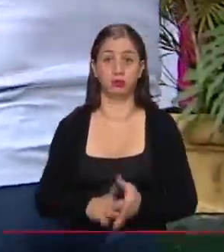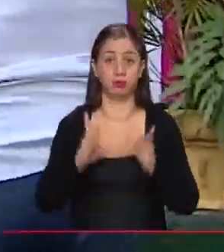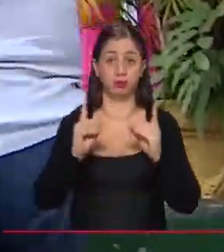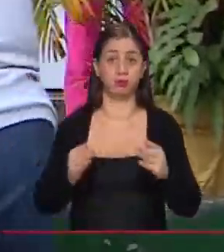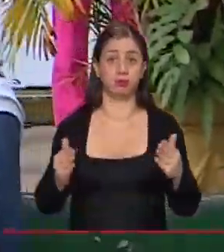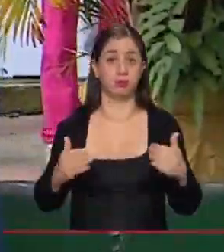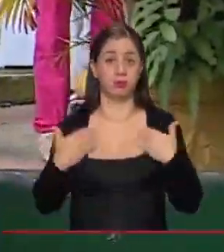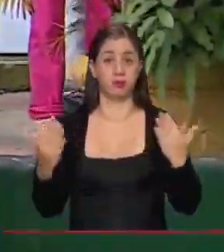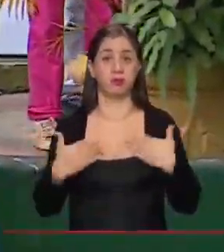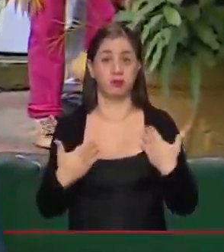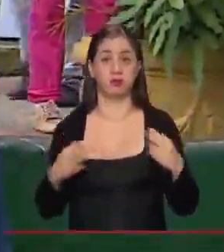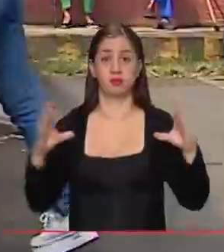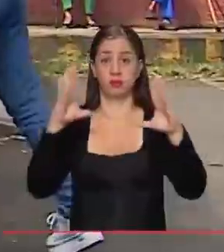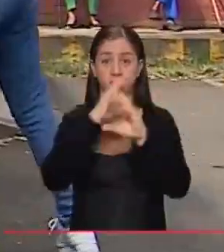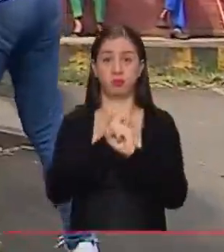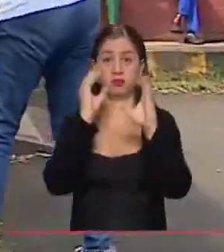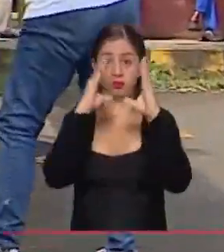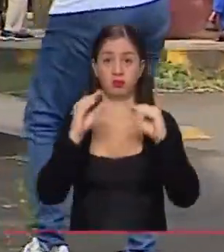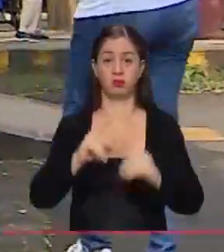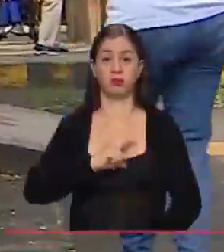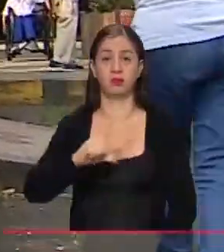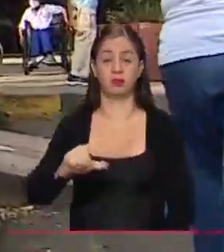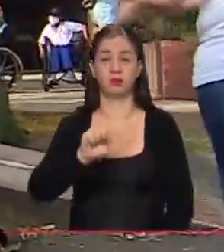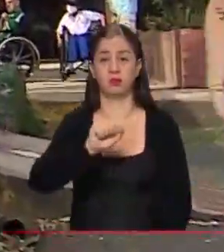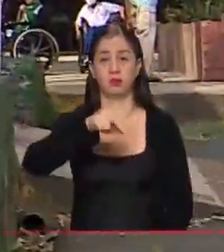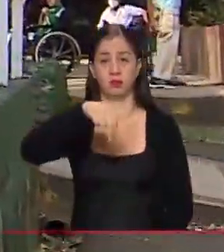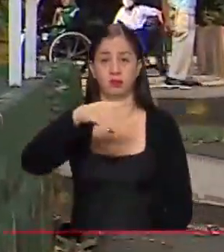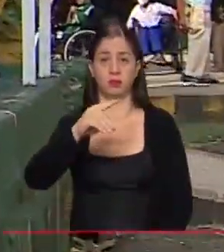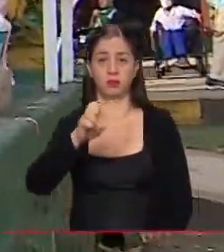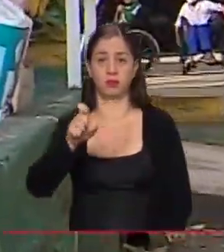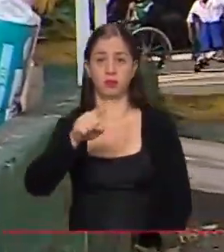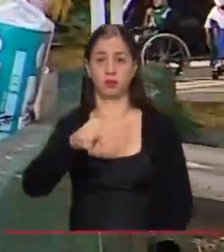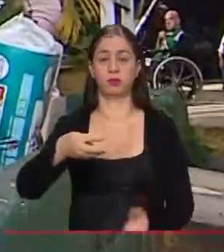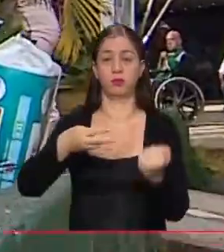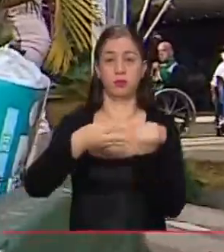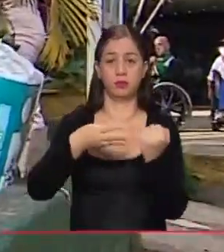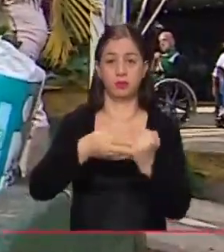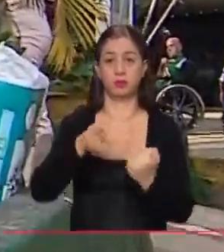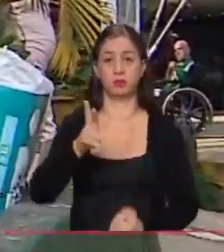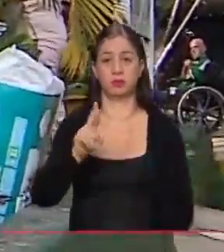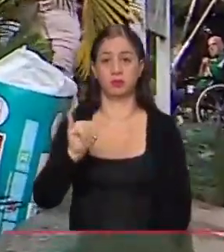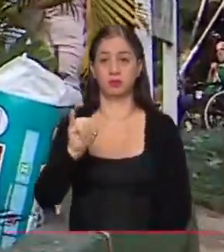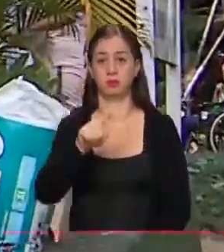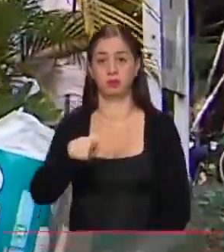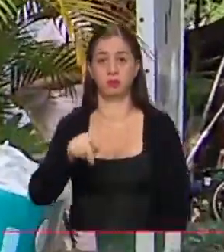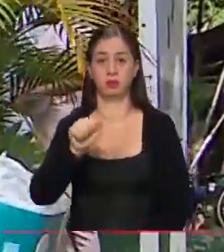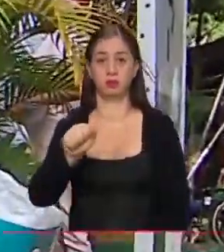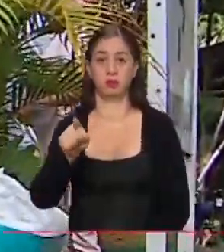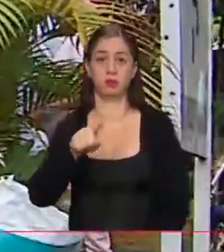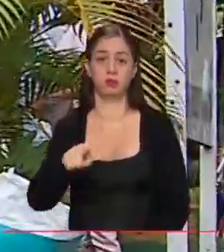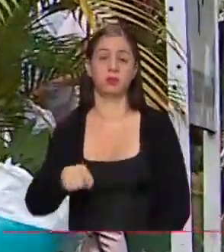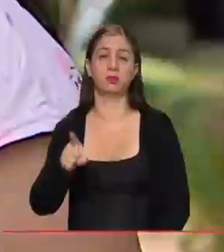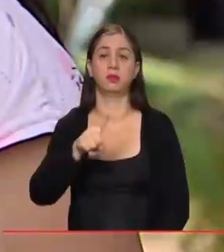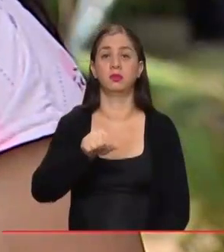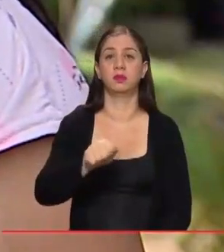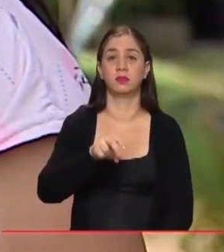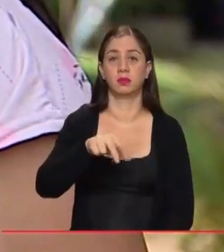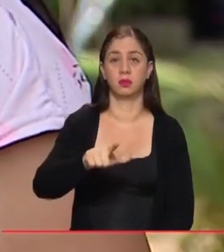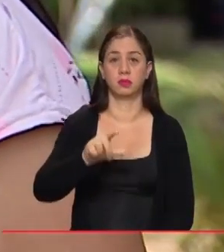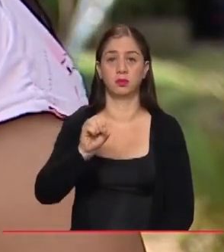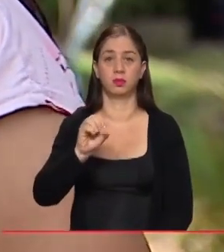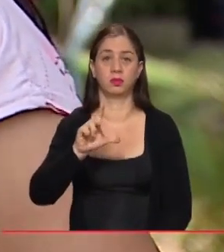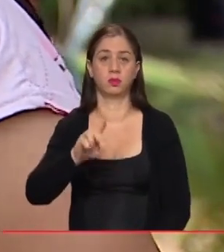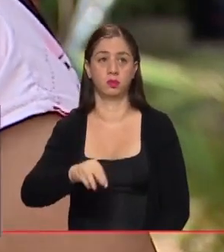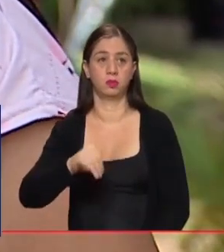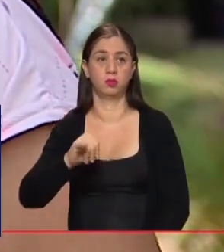esta Nochebuena son líderes de los barrios Los Andes, El Sena, Brisas de los Andes y Bajo Salomia. Ah, es muy bonito. Es una labor